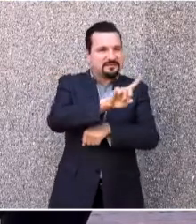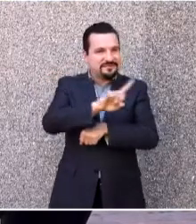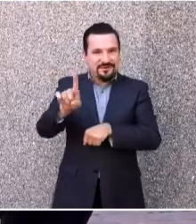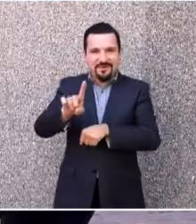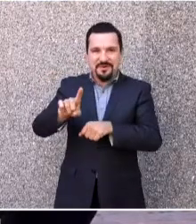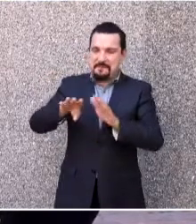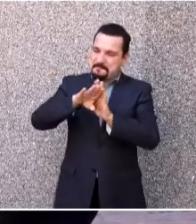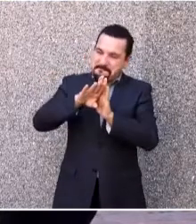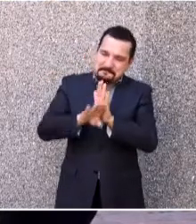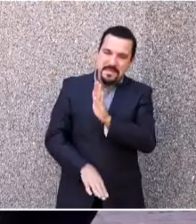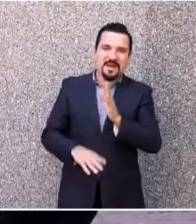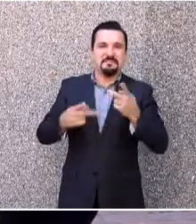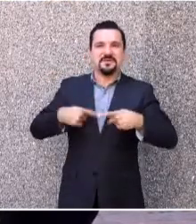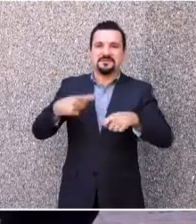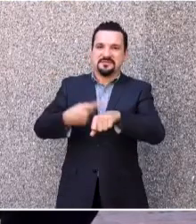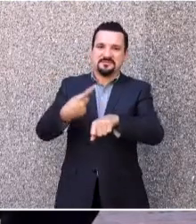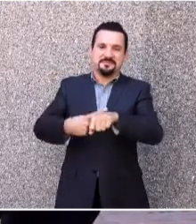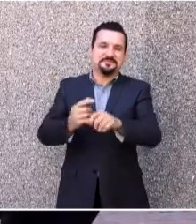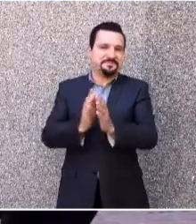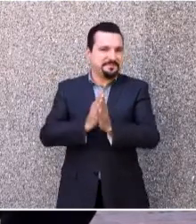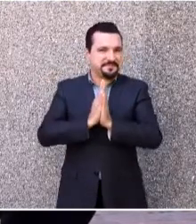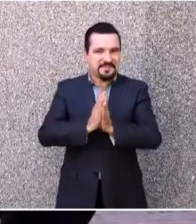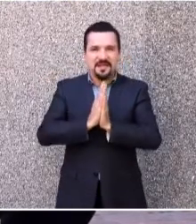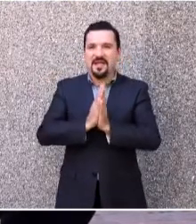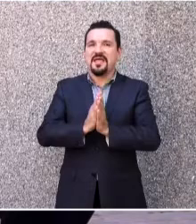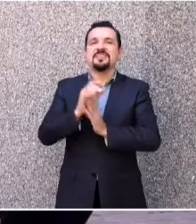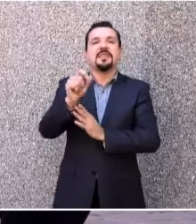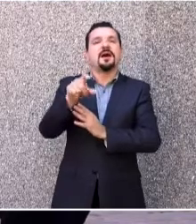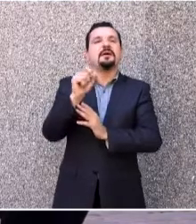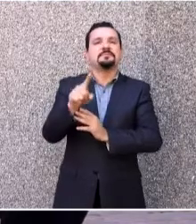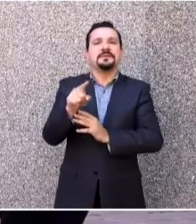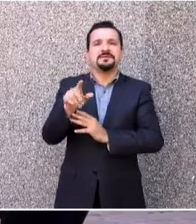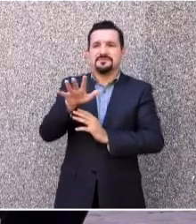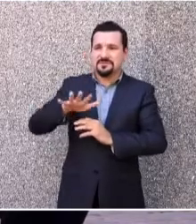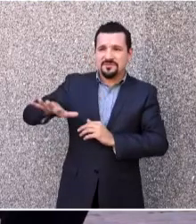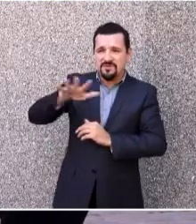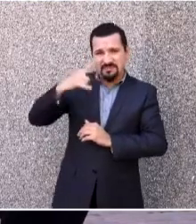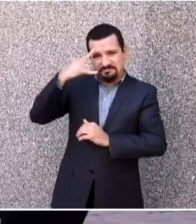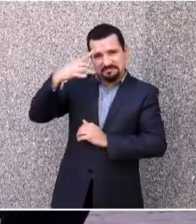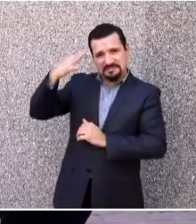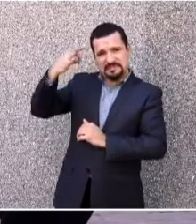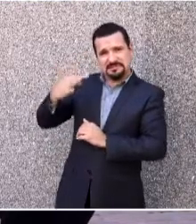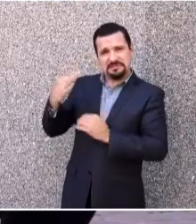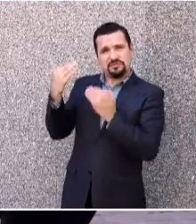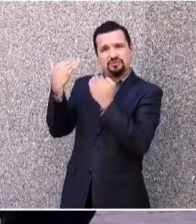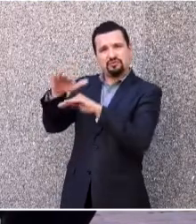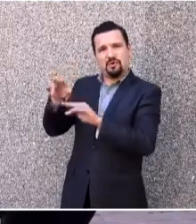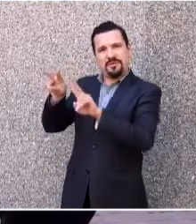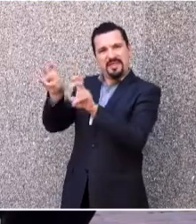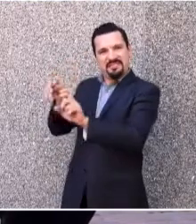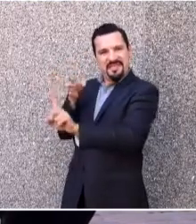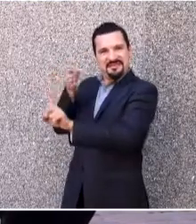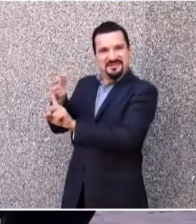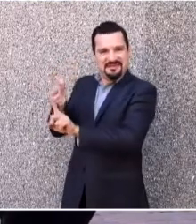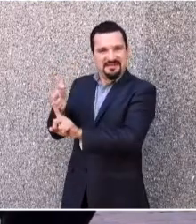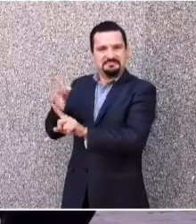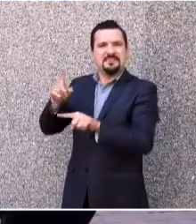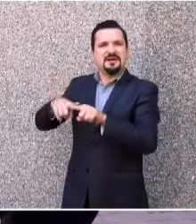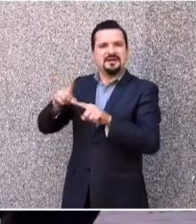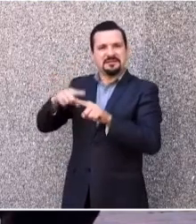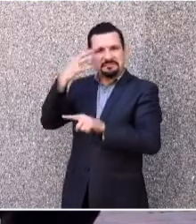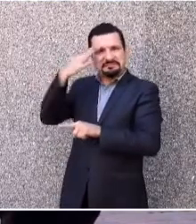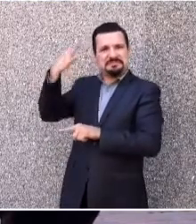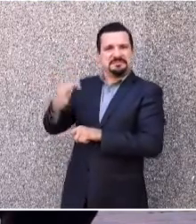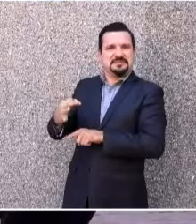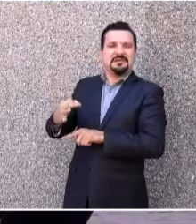proliferación del virus. Todas las decisiones que se están tomando por